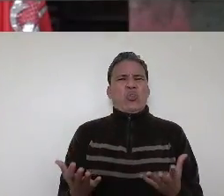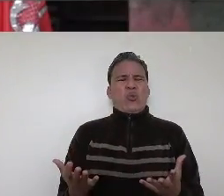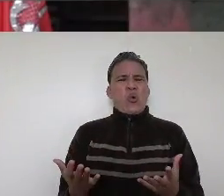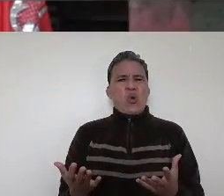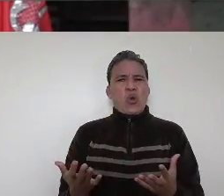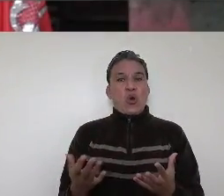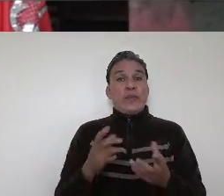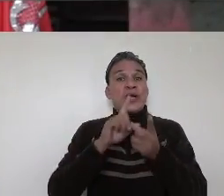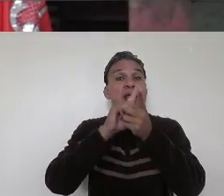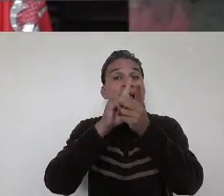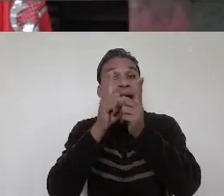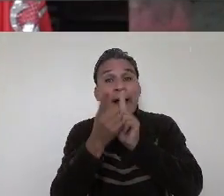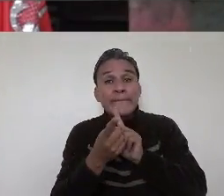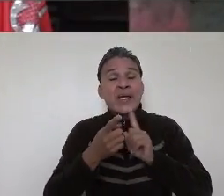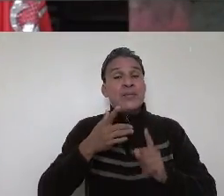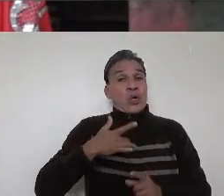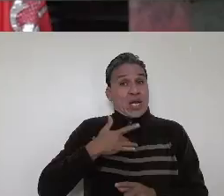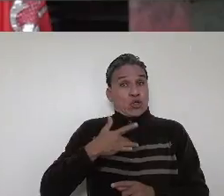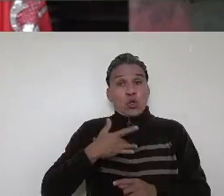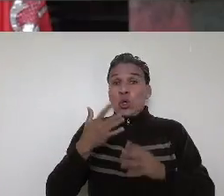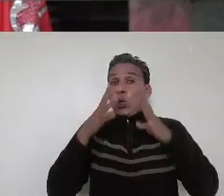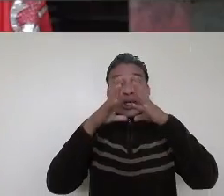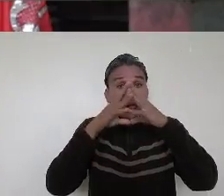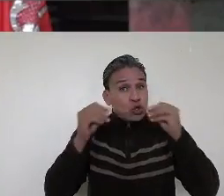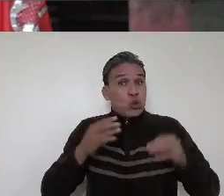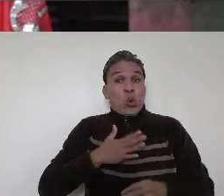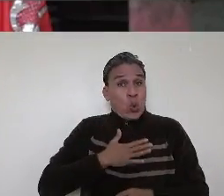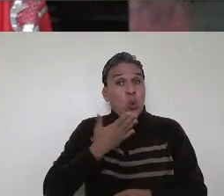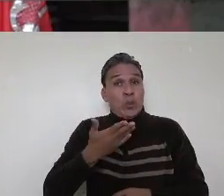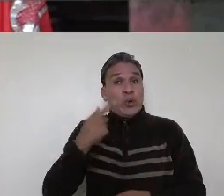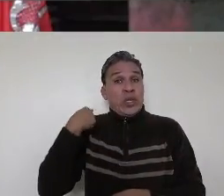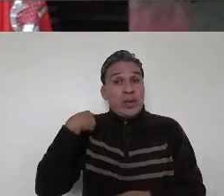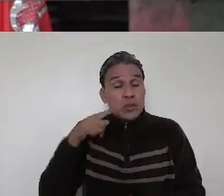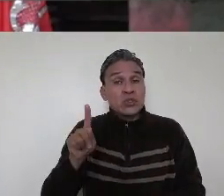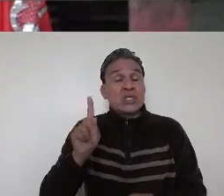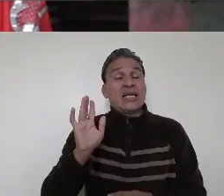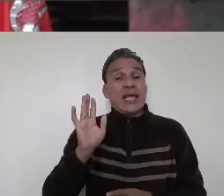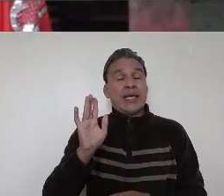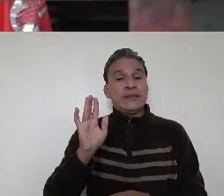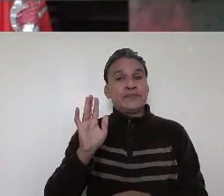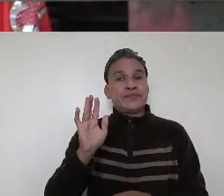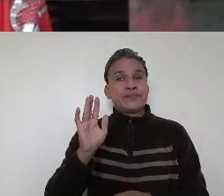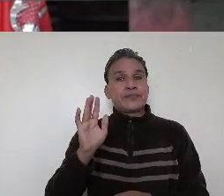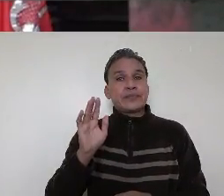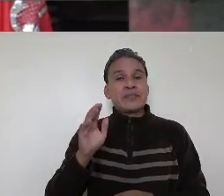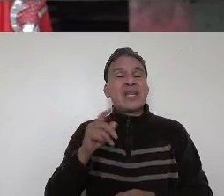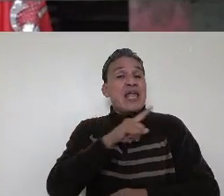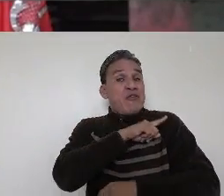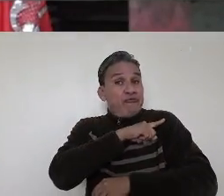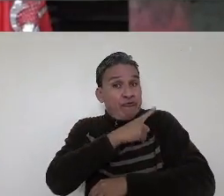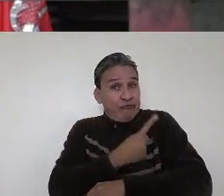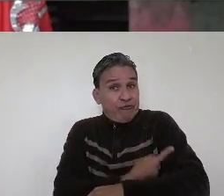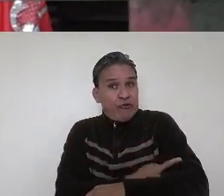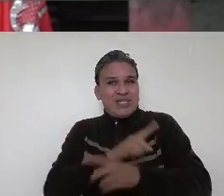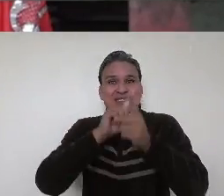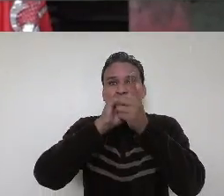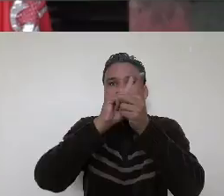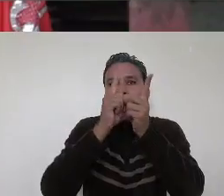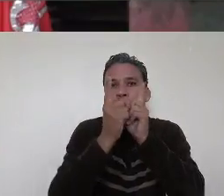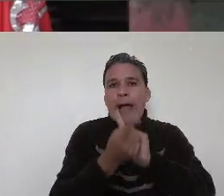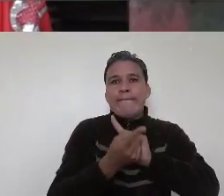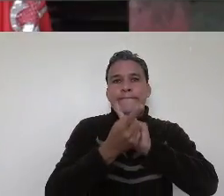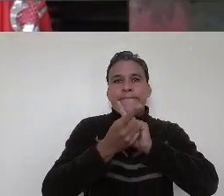que todos podemos tener y a lo mejor que estamos teniendo en fuerza redentora